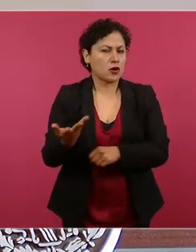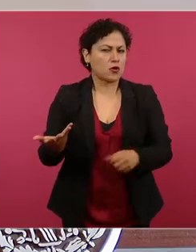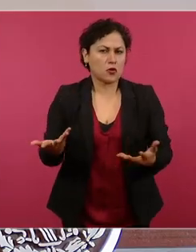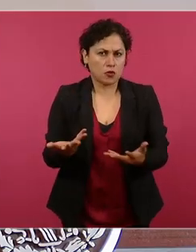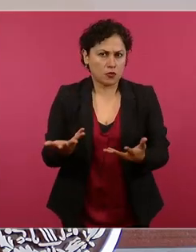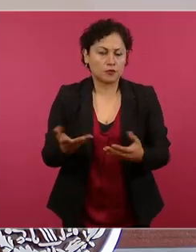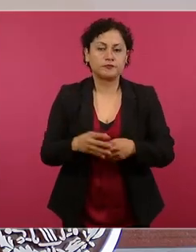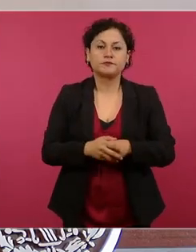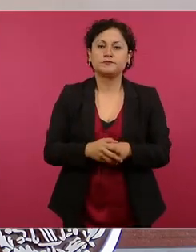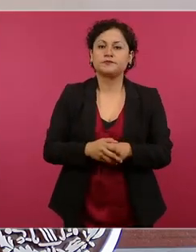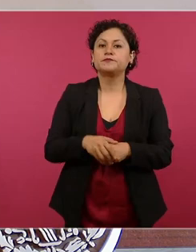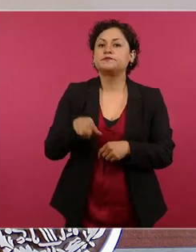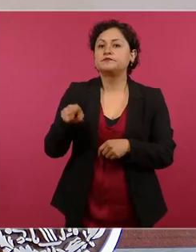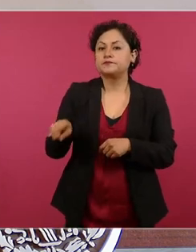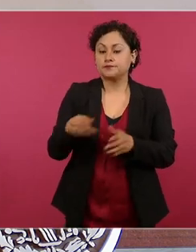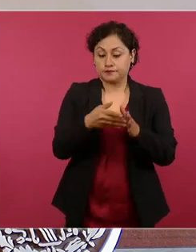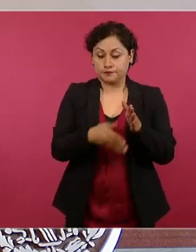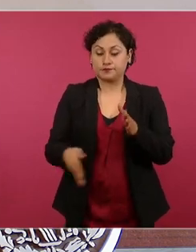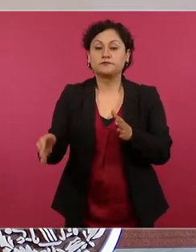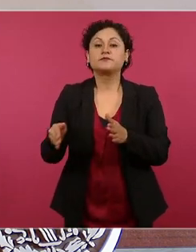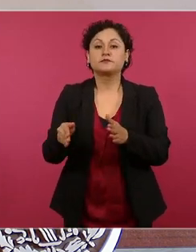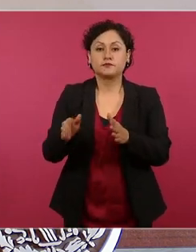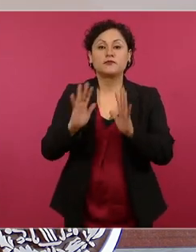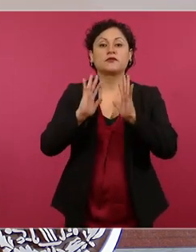este periodo se han brindado en total